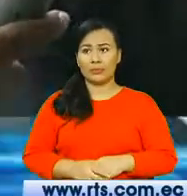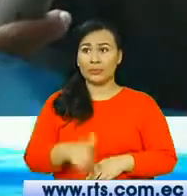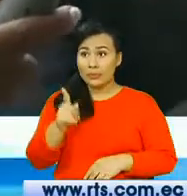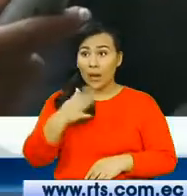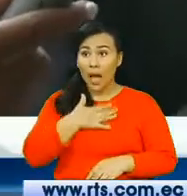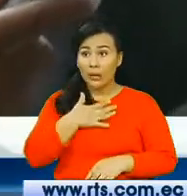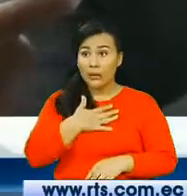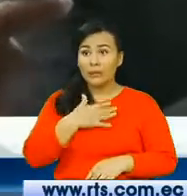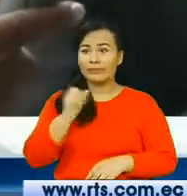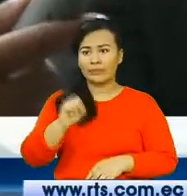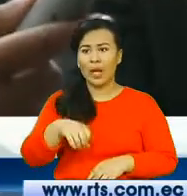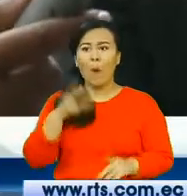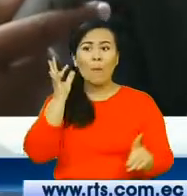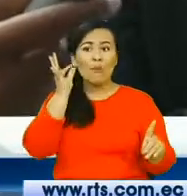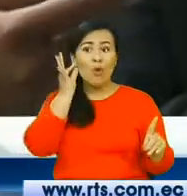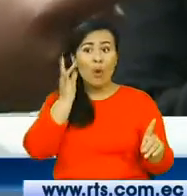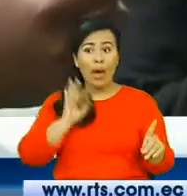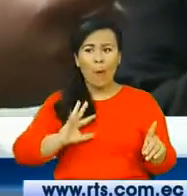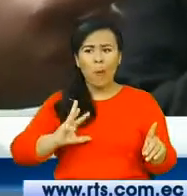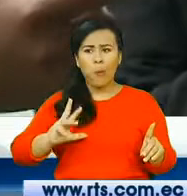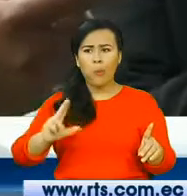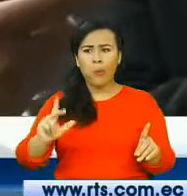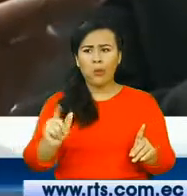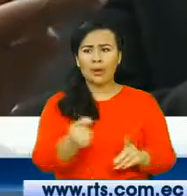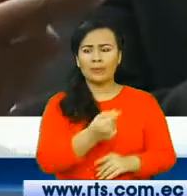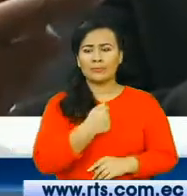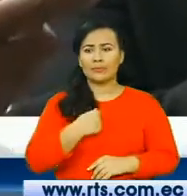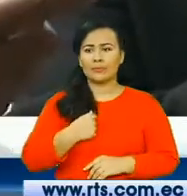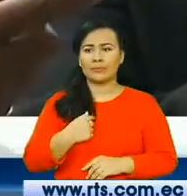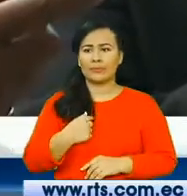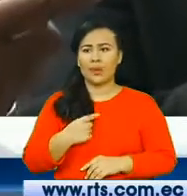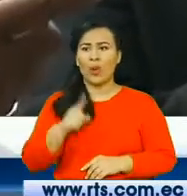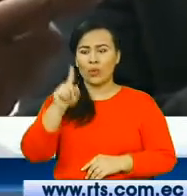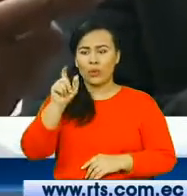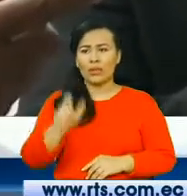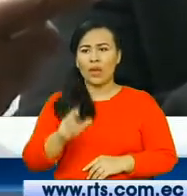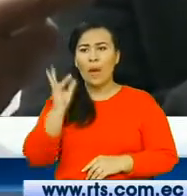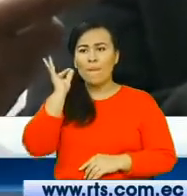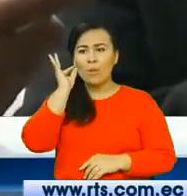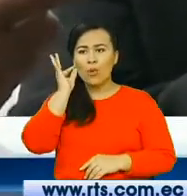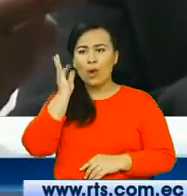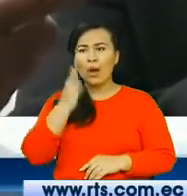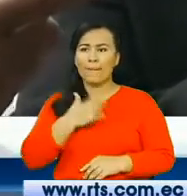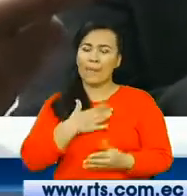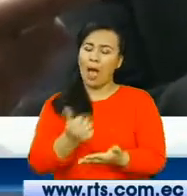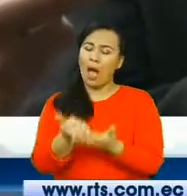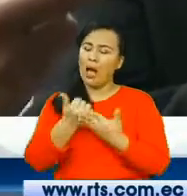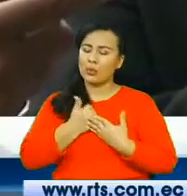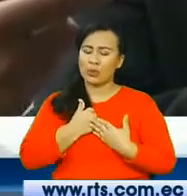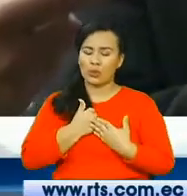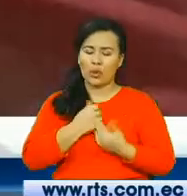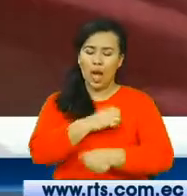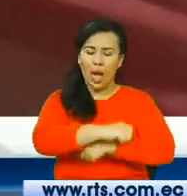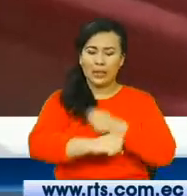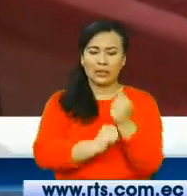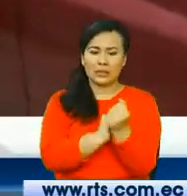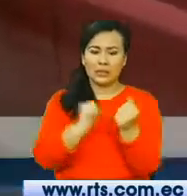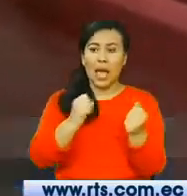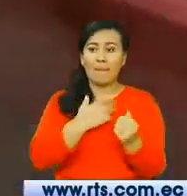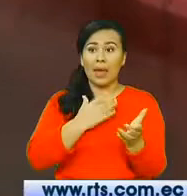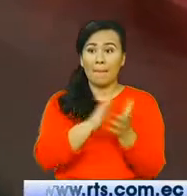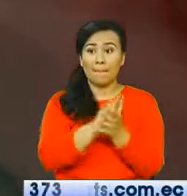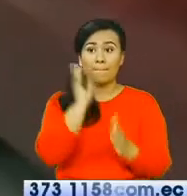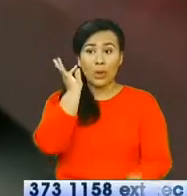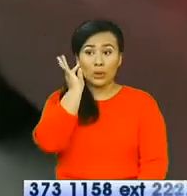La chica que ingresó a robar. La chica que estaba robando me pudo atender, esa fue inclusive a mi mujer porque estaba amarrada con las manos moradas atrás. En un auto